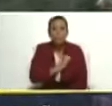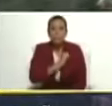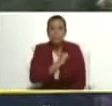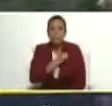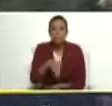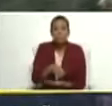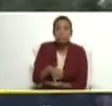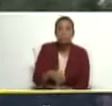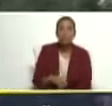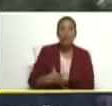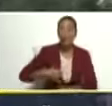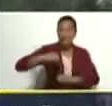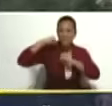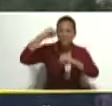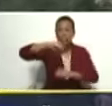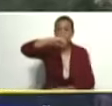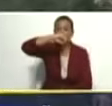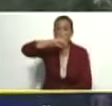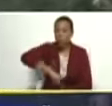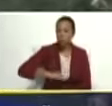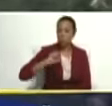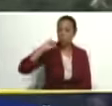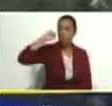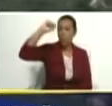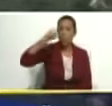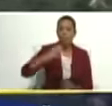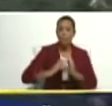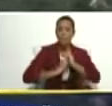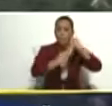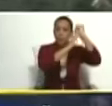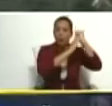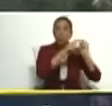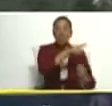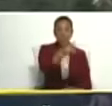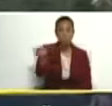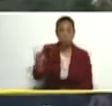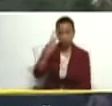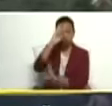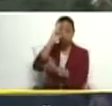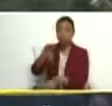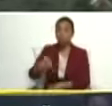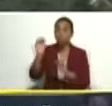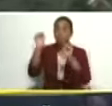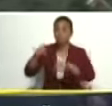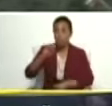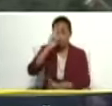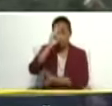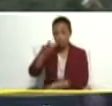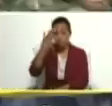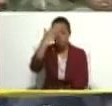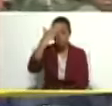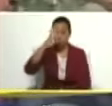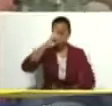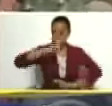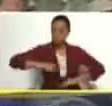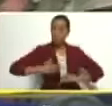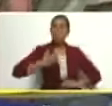A los patriotas, a los valientes, sí, sí saben hacerse